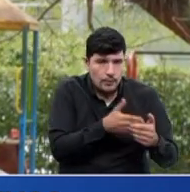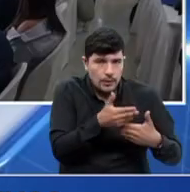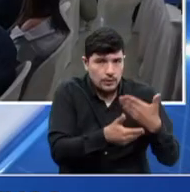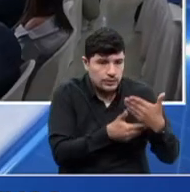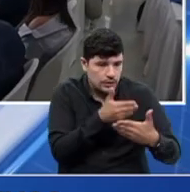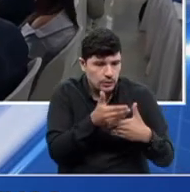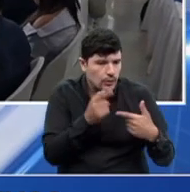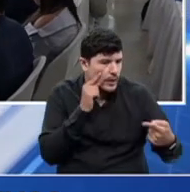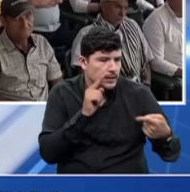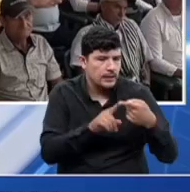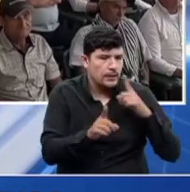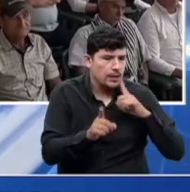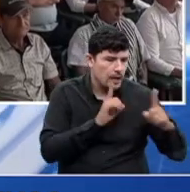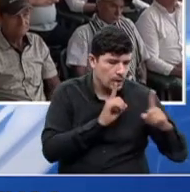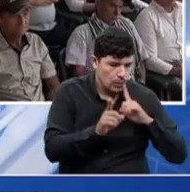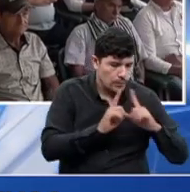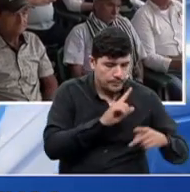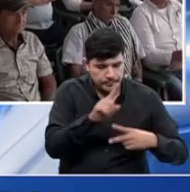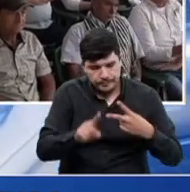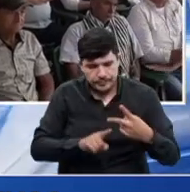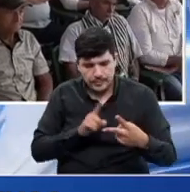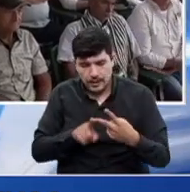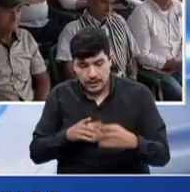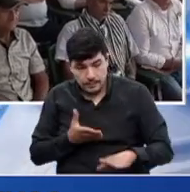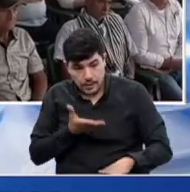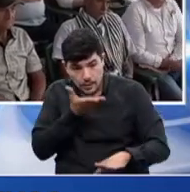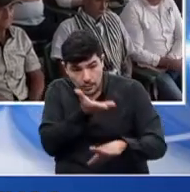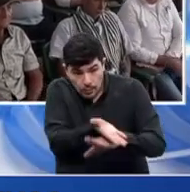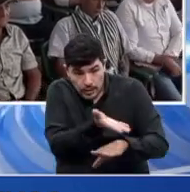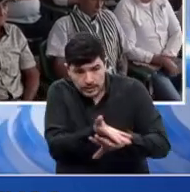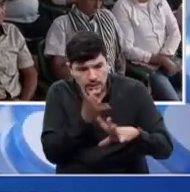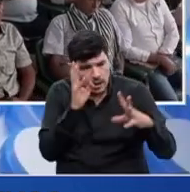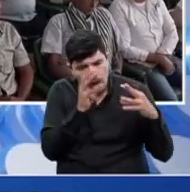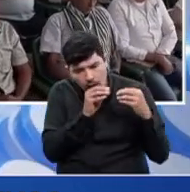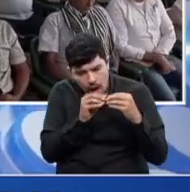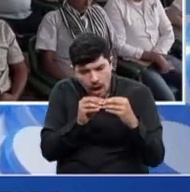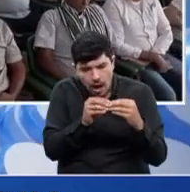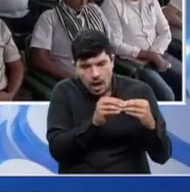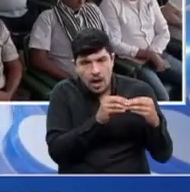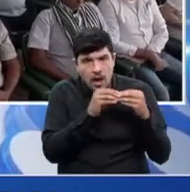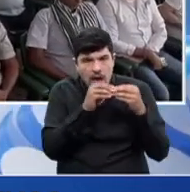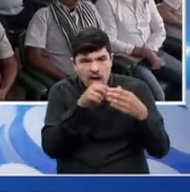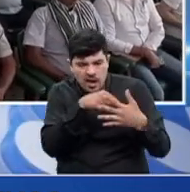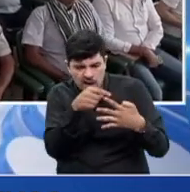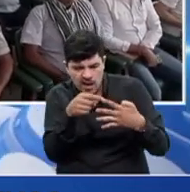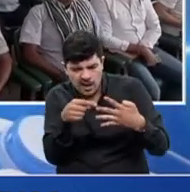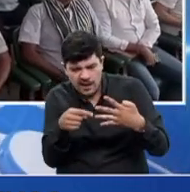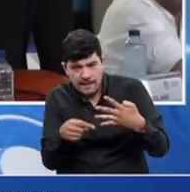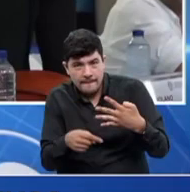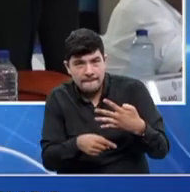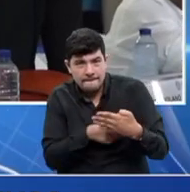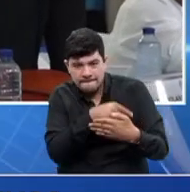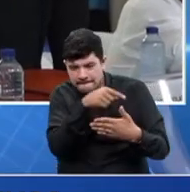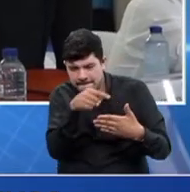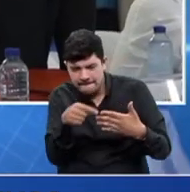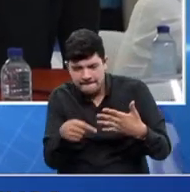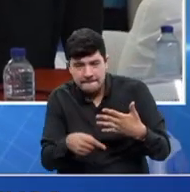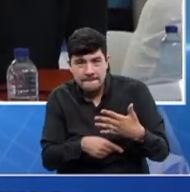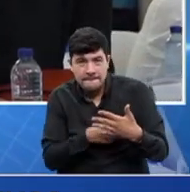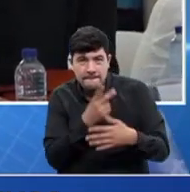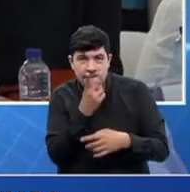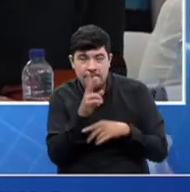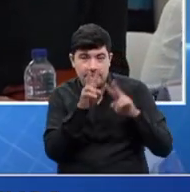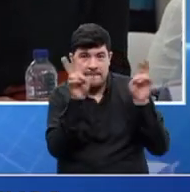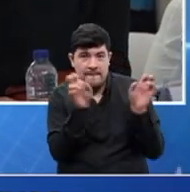marco de los diálogos, y dos, un documento de propuesta de acuerdo que contempla básicamente dos